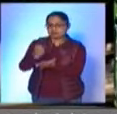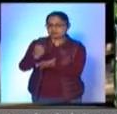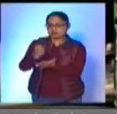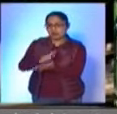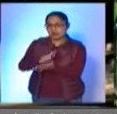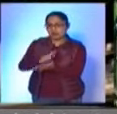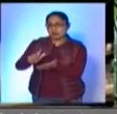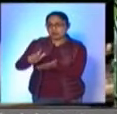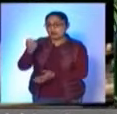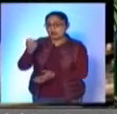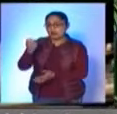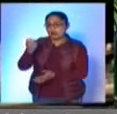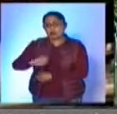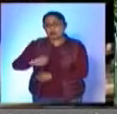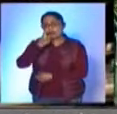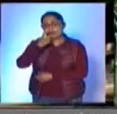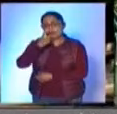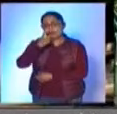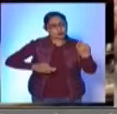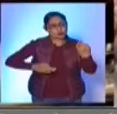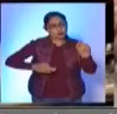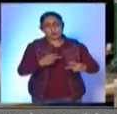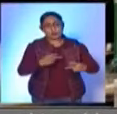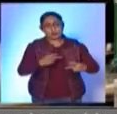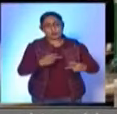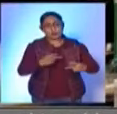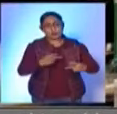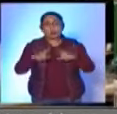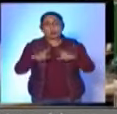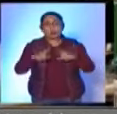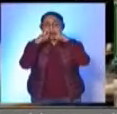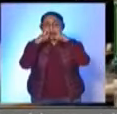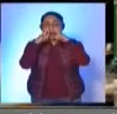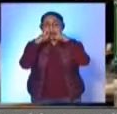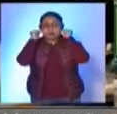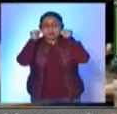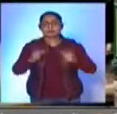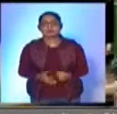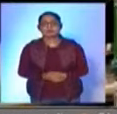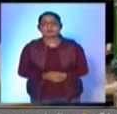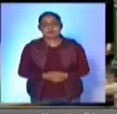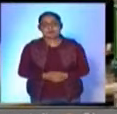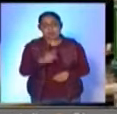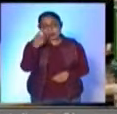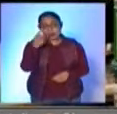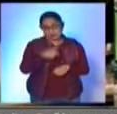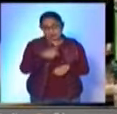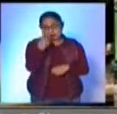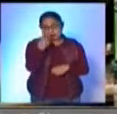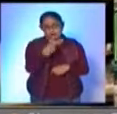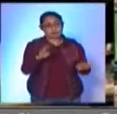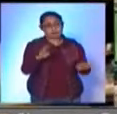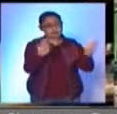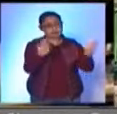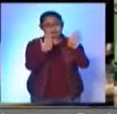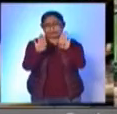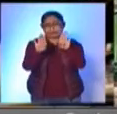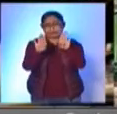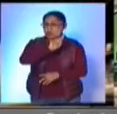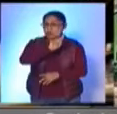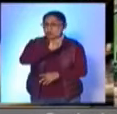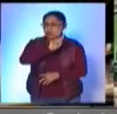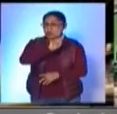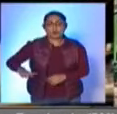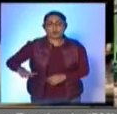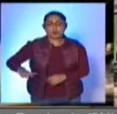a todos a usar el cubrebocas. Dos, se cerrarán todas las oficinas del gobierno del